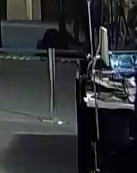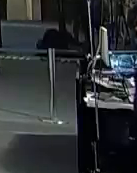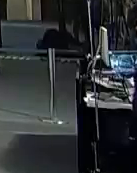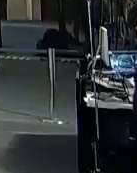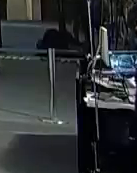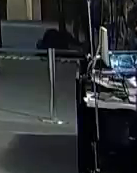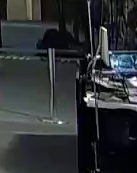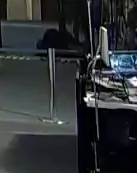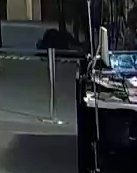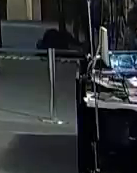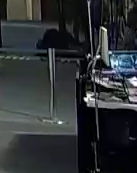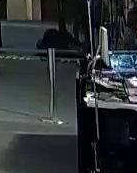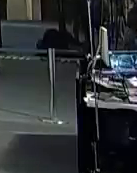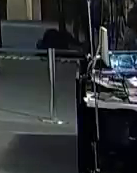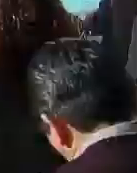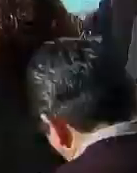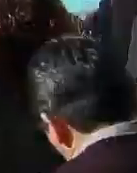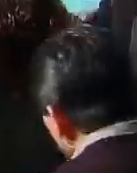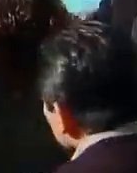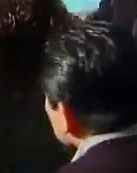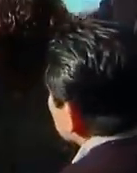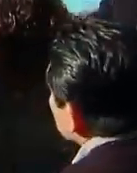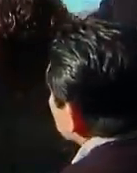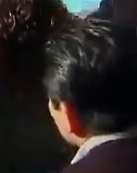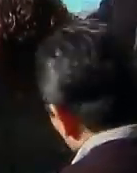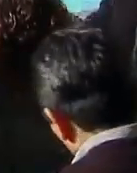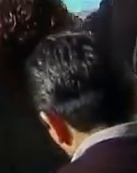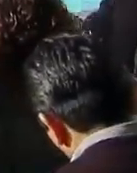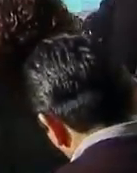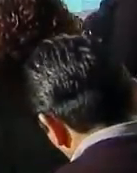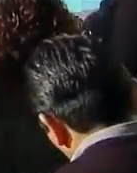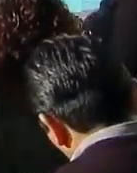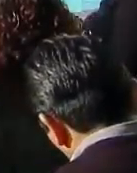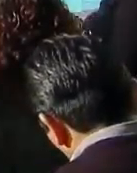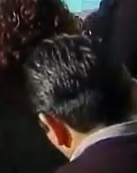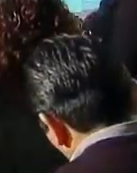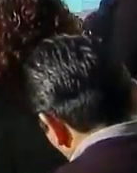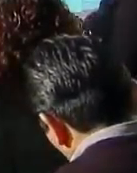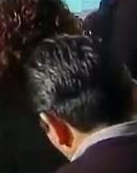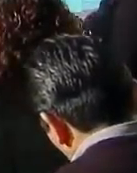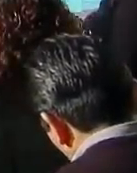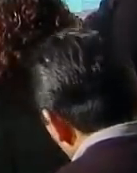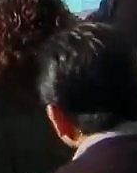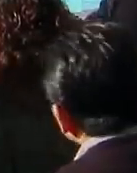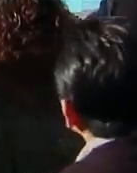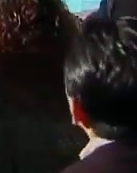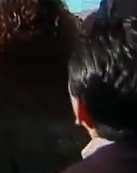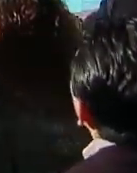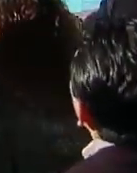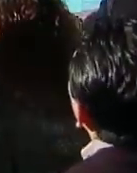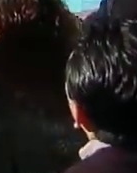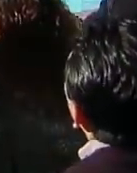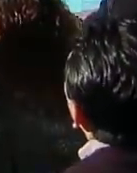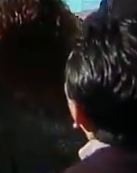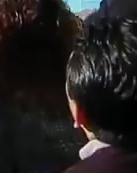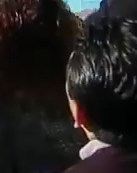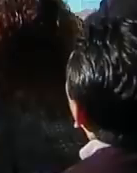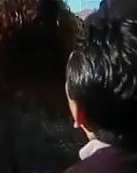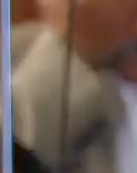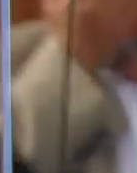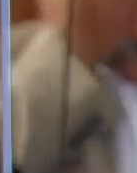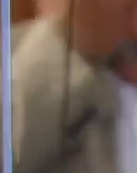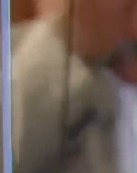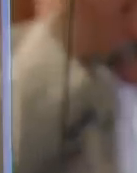redondear, presidente. La consulta la va a organizar el gobierno, es decir, en este caso va a ser juez